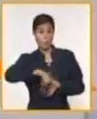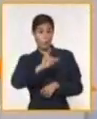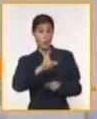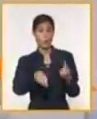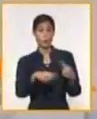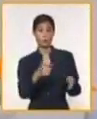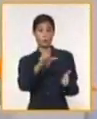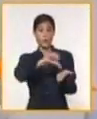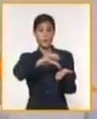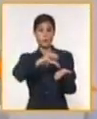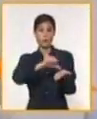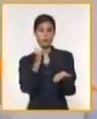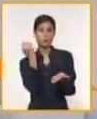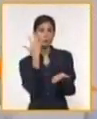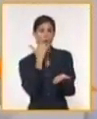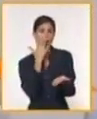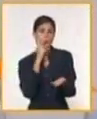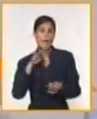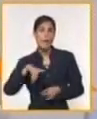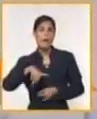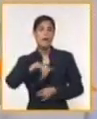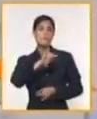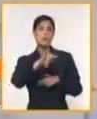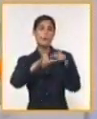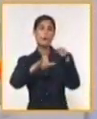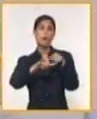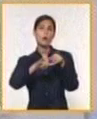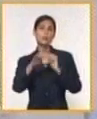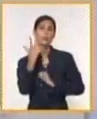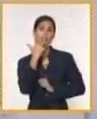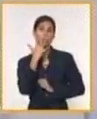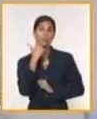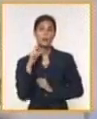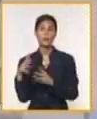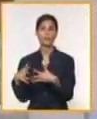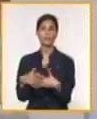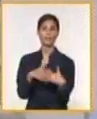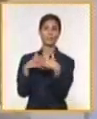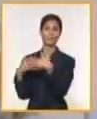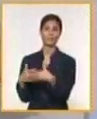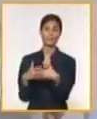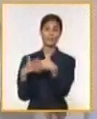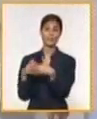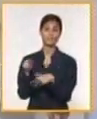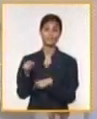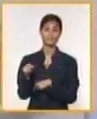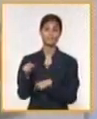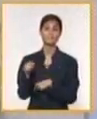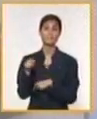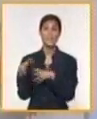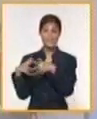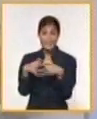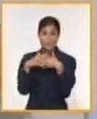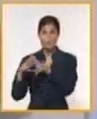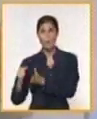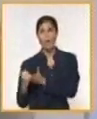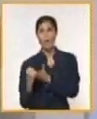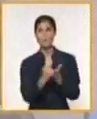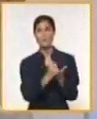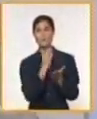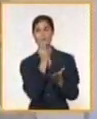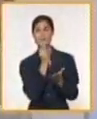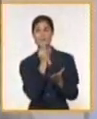la aviación norteamericana, son los aviones de última generación. Que se lo han tumbado. Y le han tumbado algunos aviones. Hoy admitieron que le